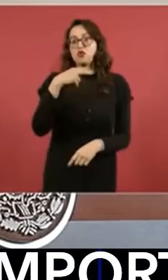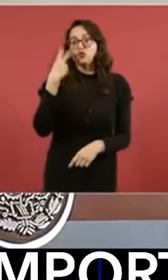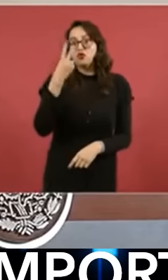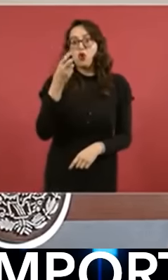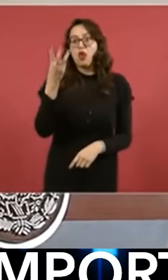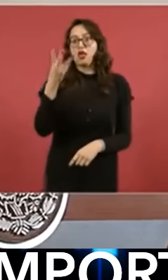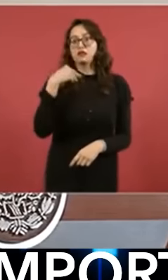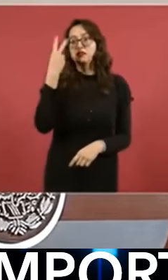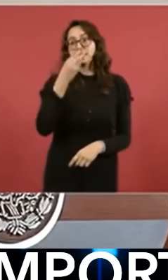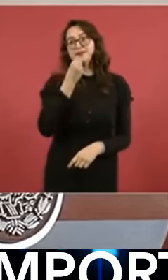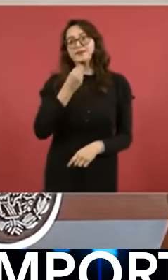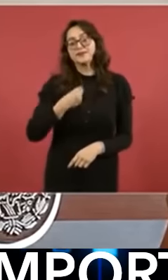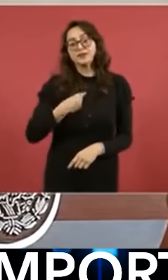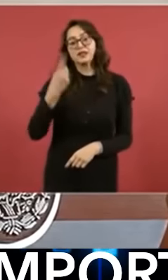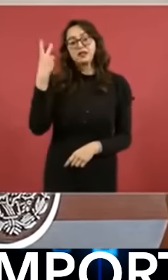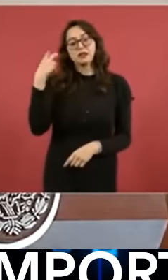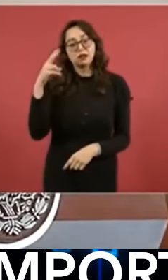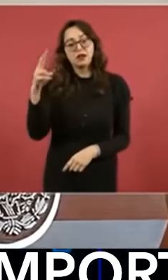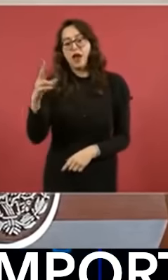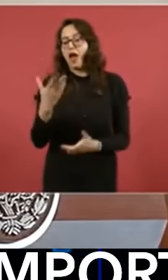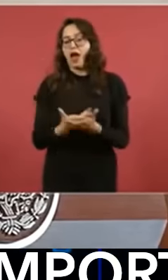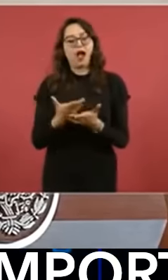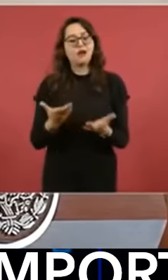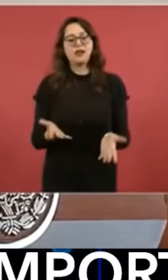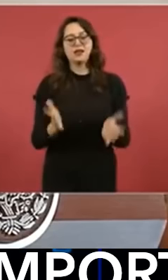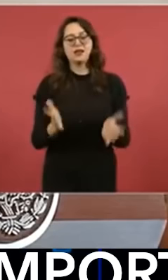Ahora no, ahora les queda muy cerca.